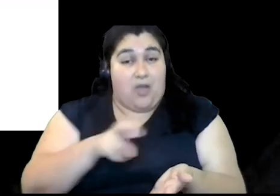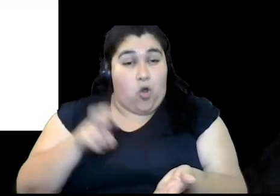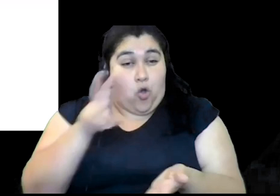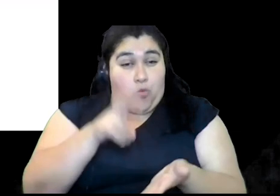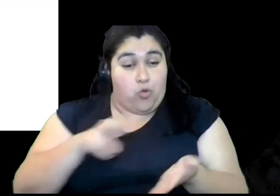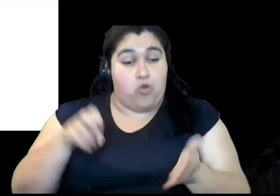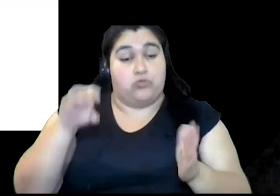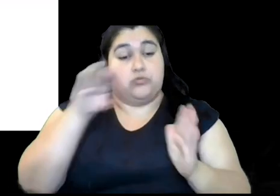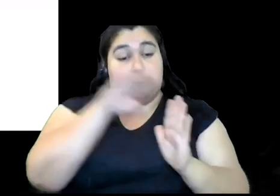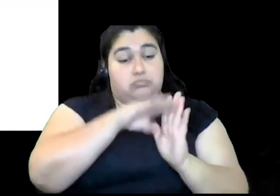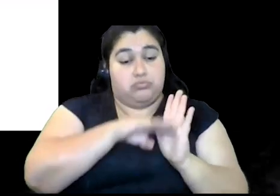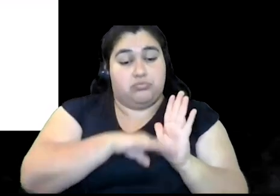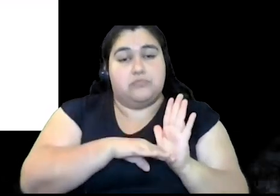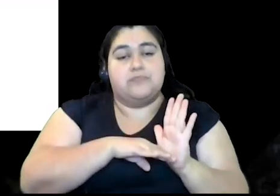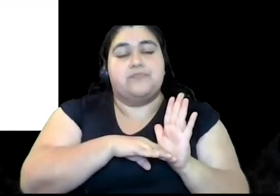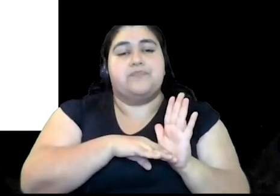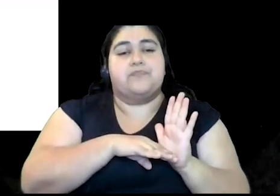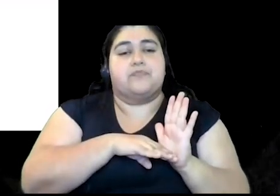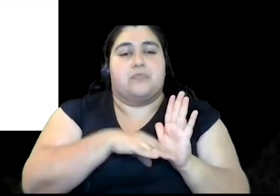si bien